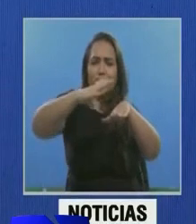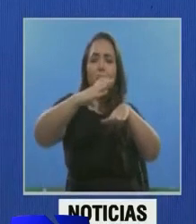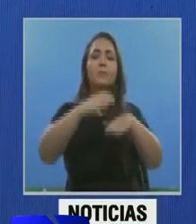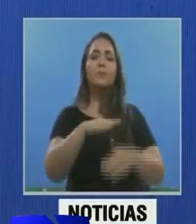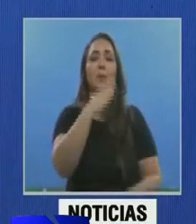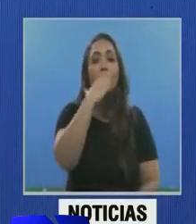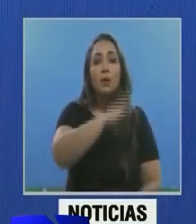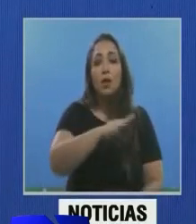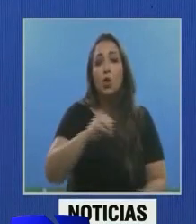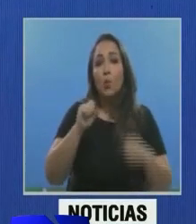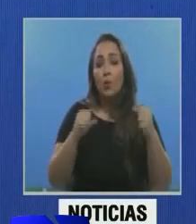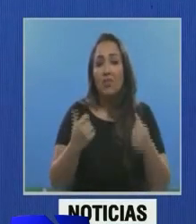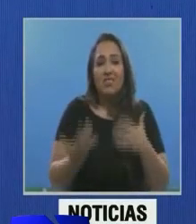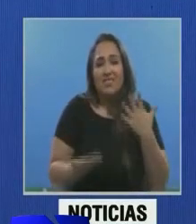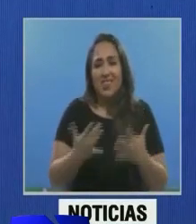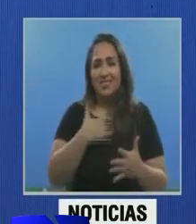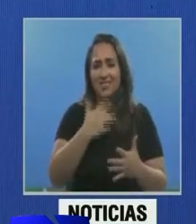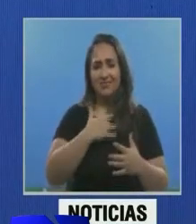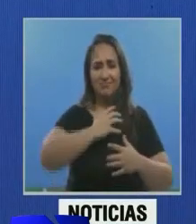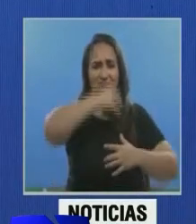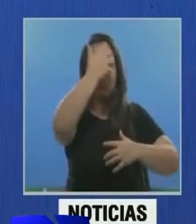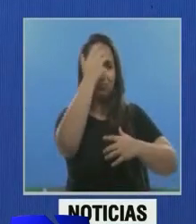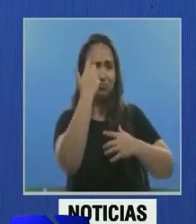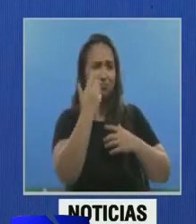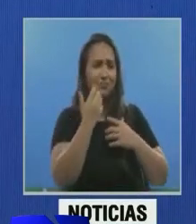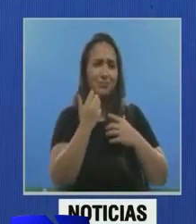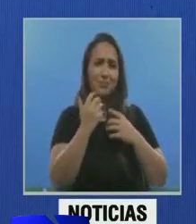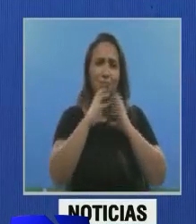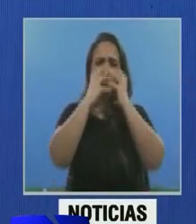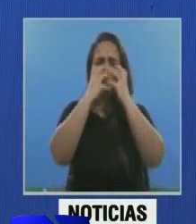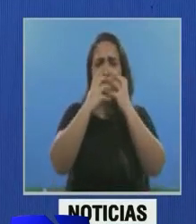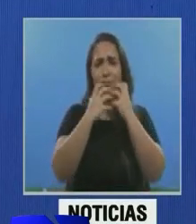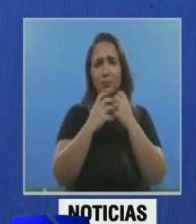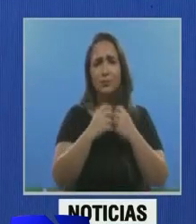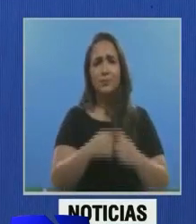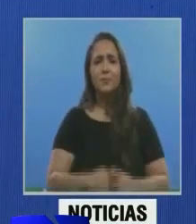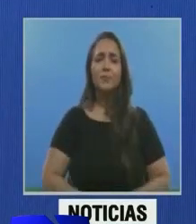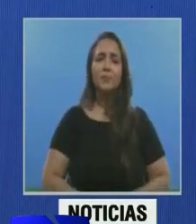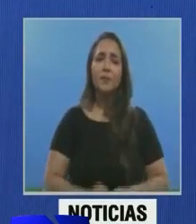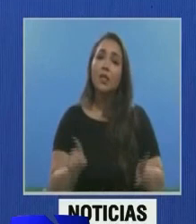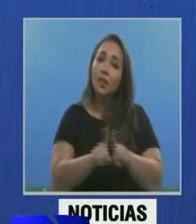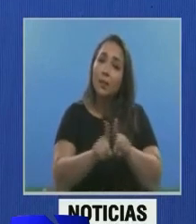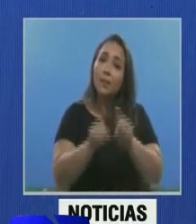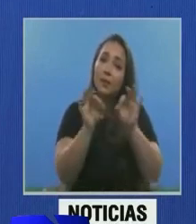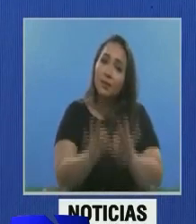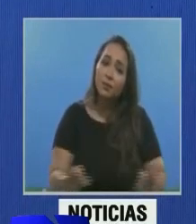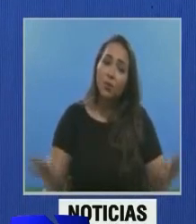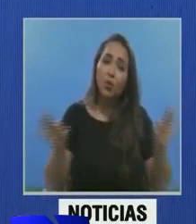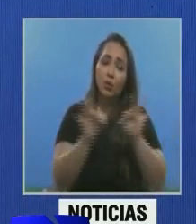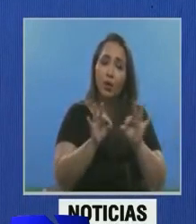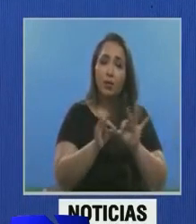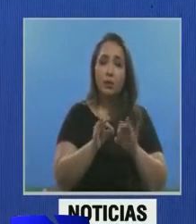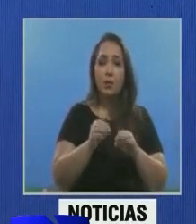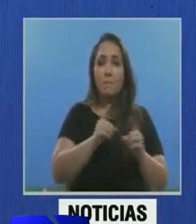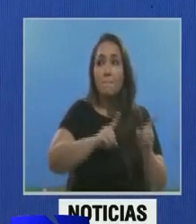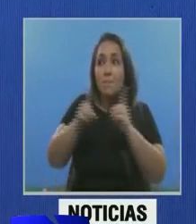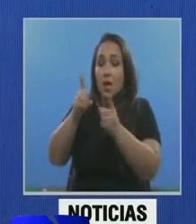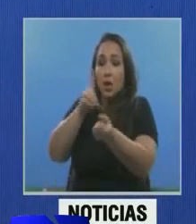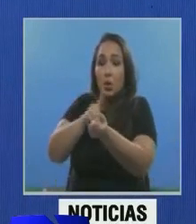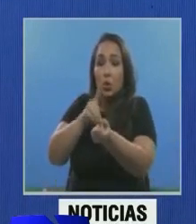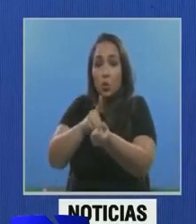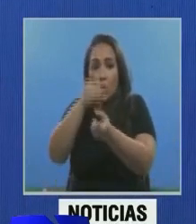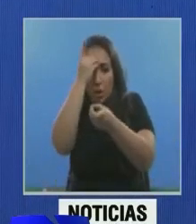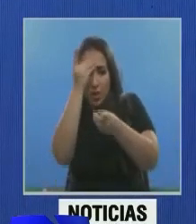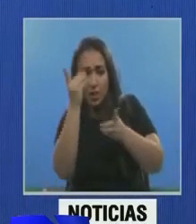irritabilidad y en lo importante del diagnóstico de la enfermedad de kawasaki